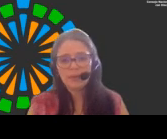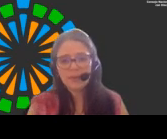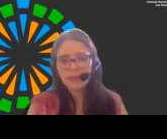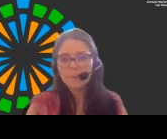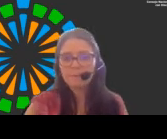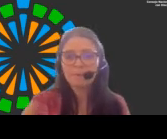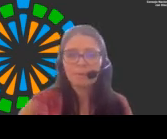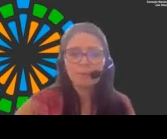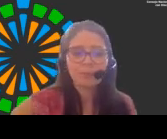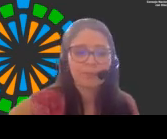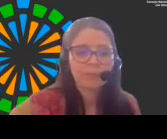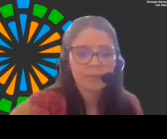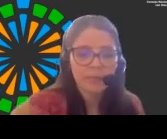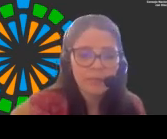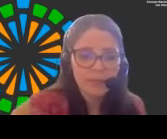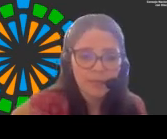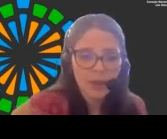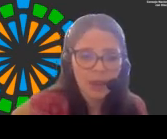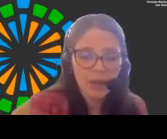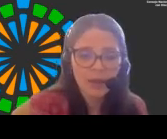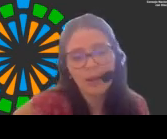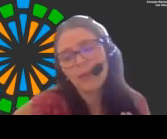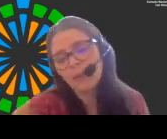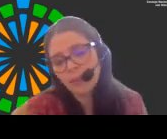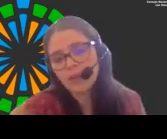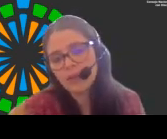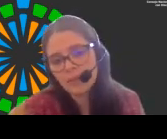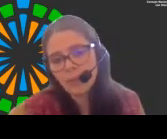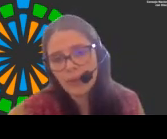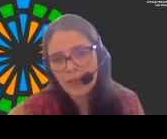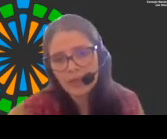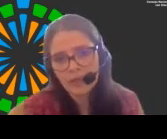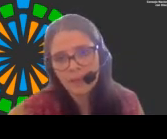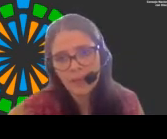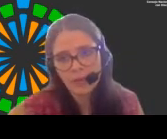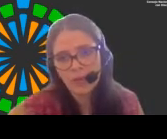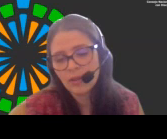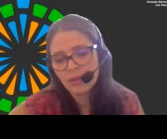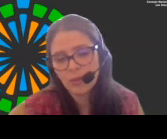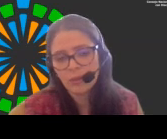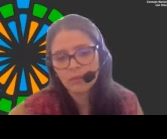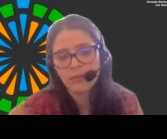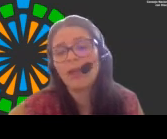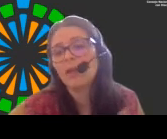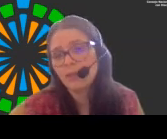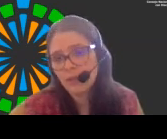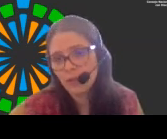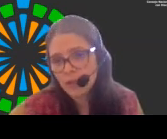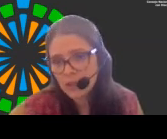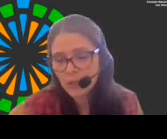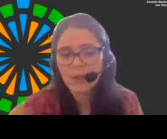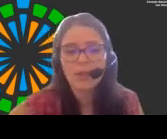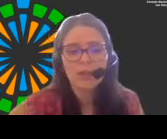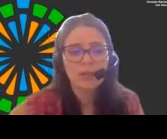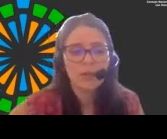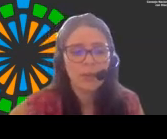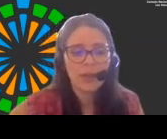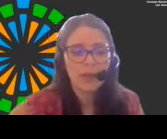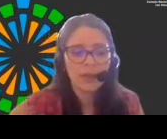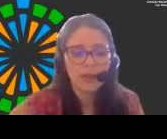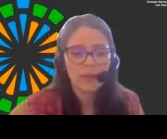persona con discapacidad y también importantísimo para las adaptaciones que son en el espacio físico